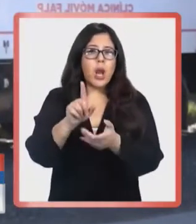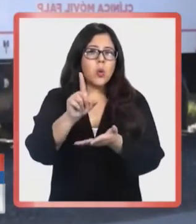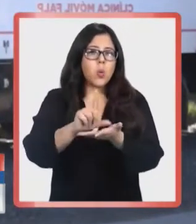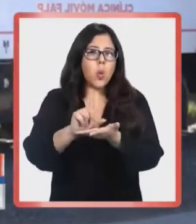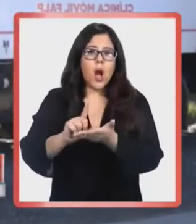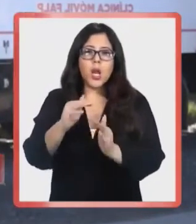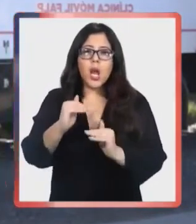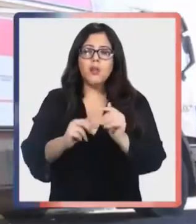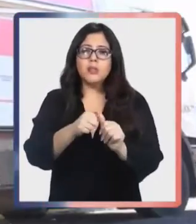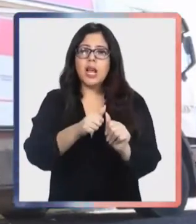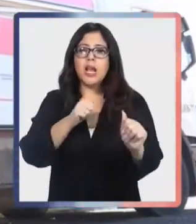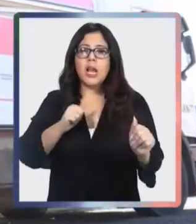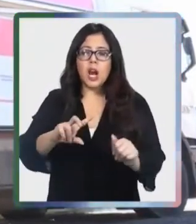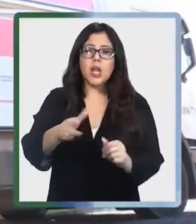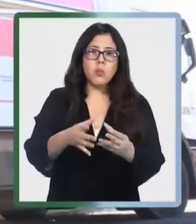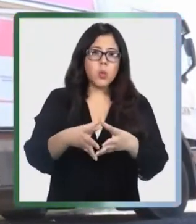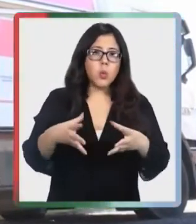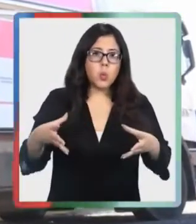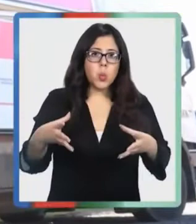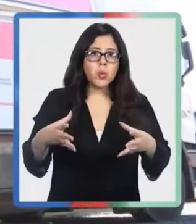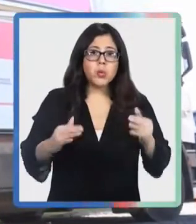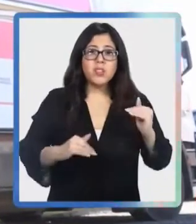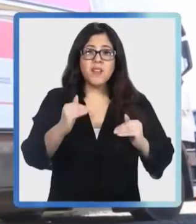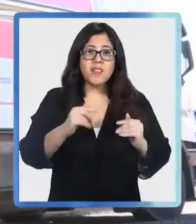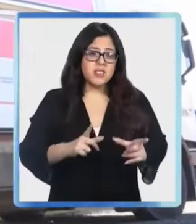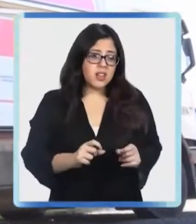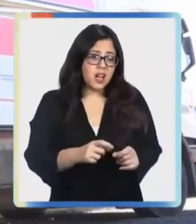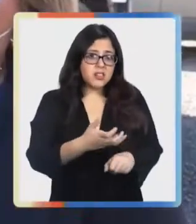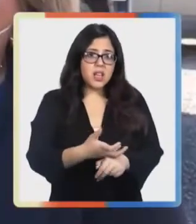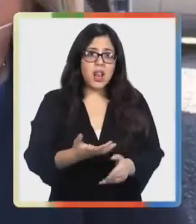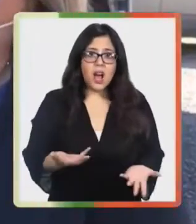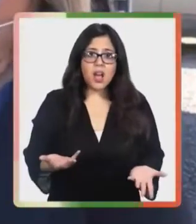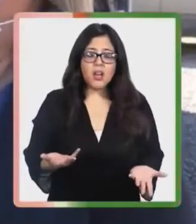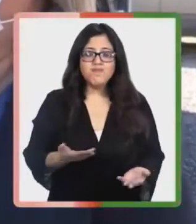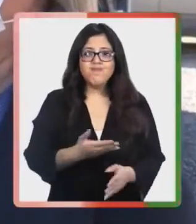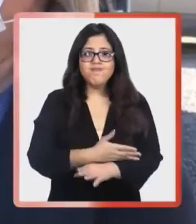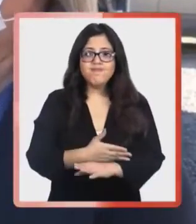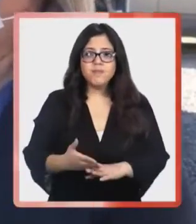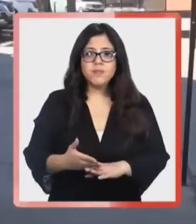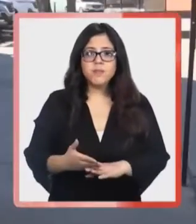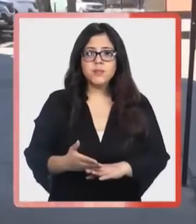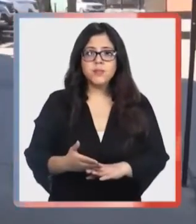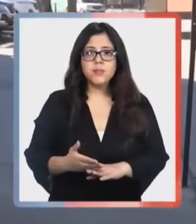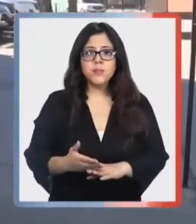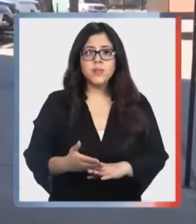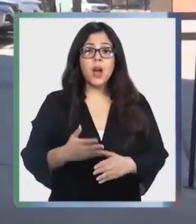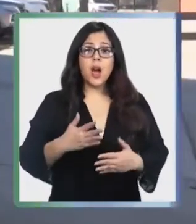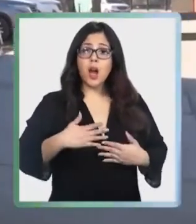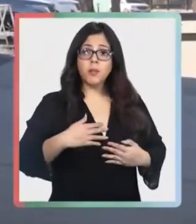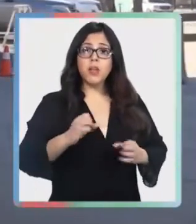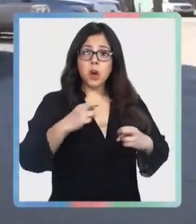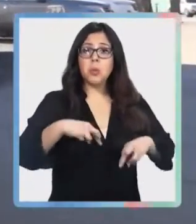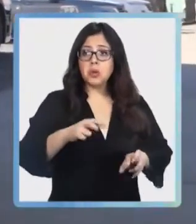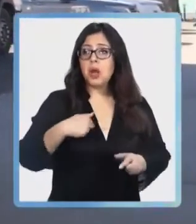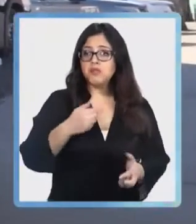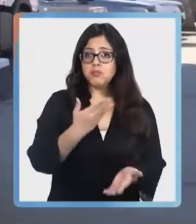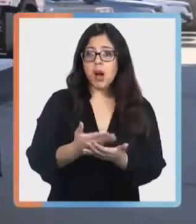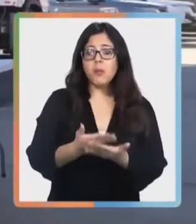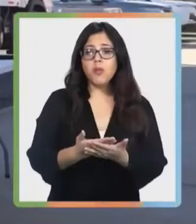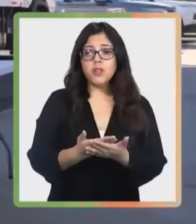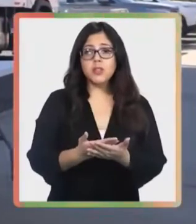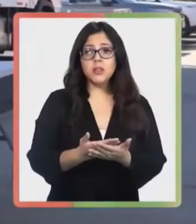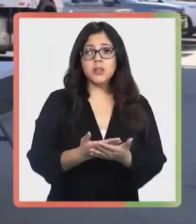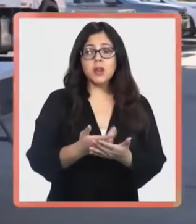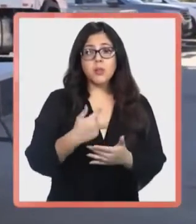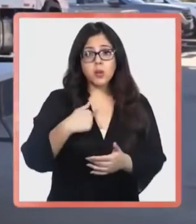lejos no se ahorran mucho ese 13 el cáncer y ya es tarde no me dieron la oportunidad y aproveché